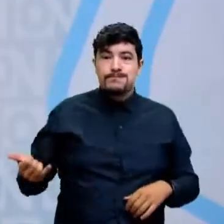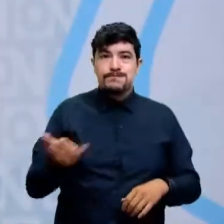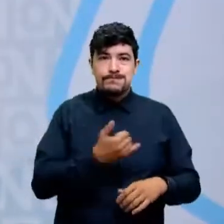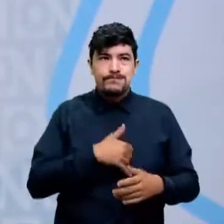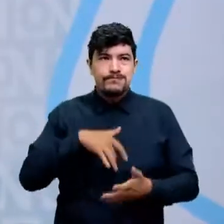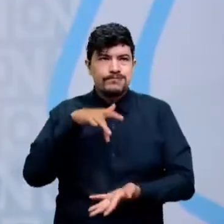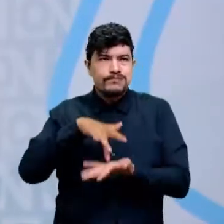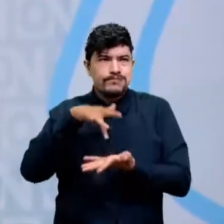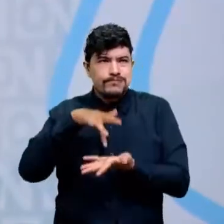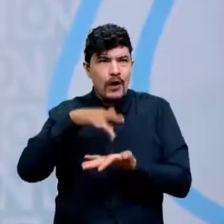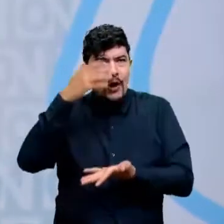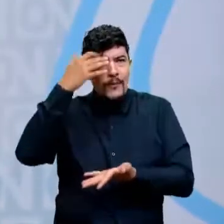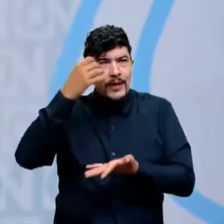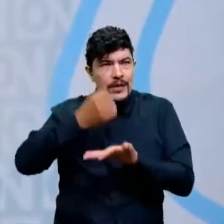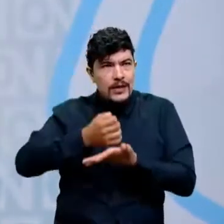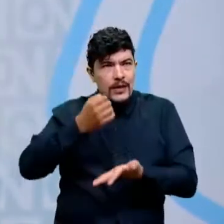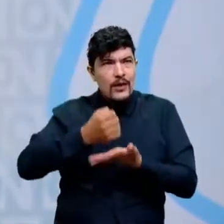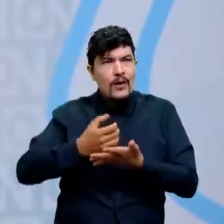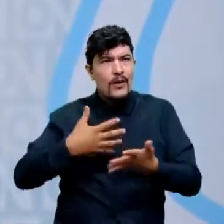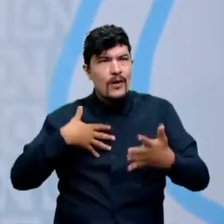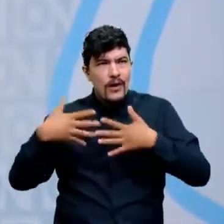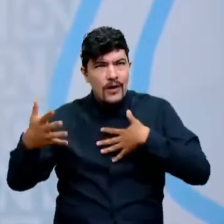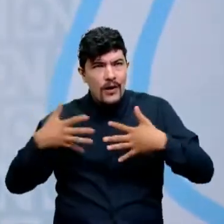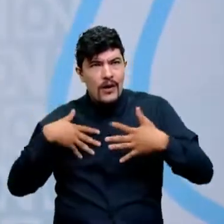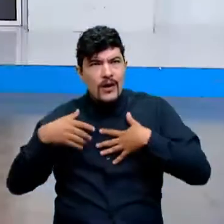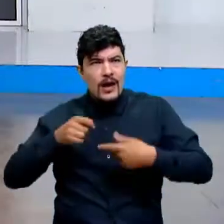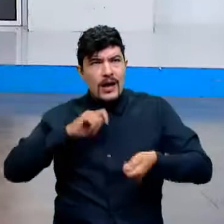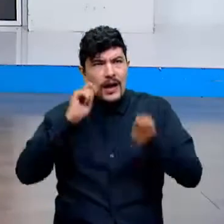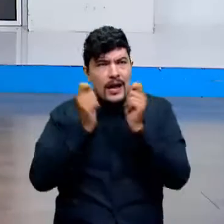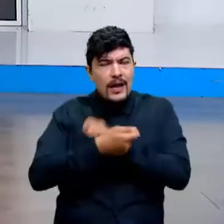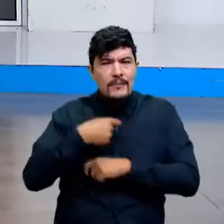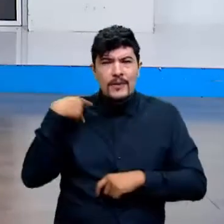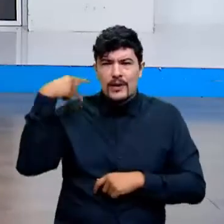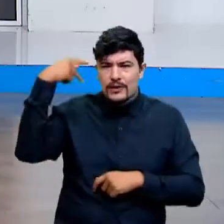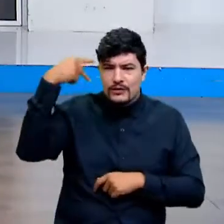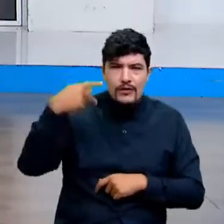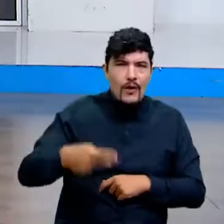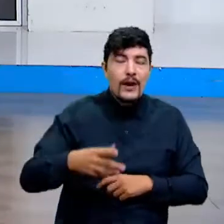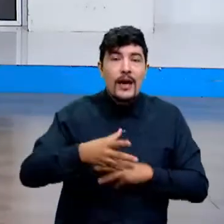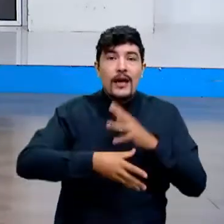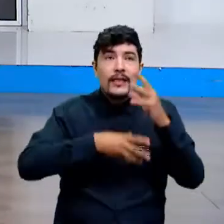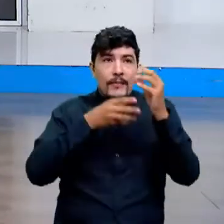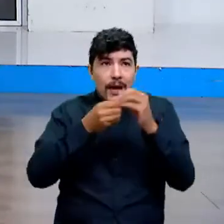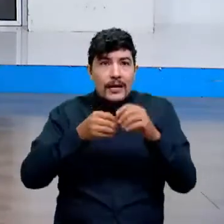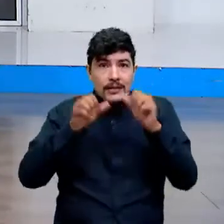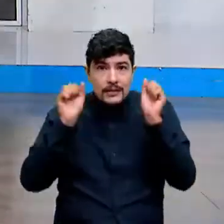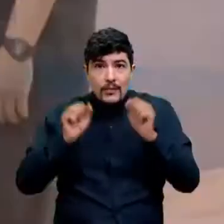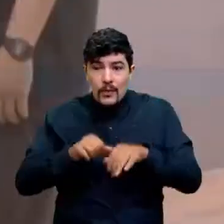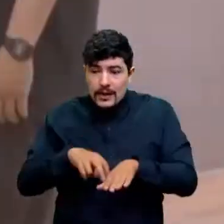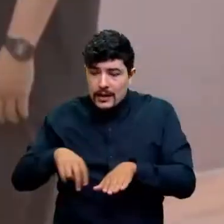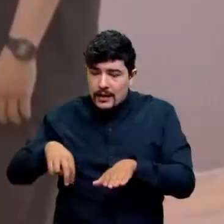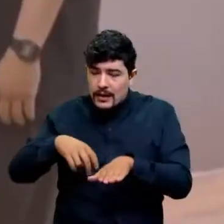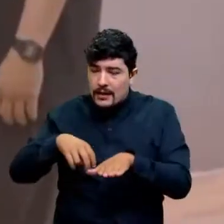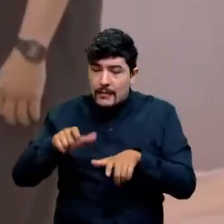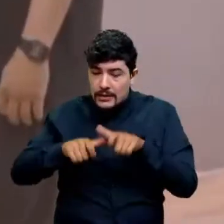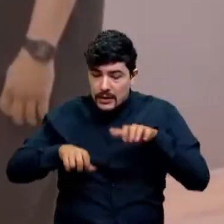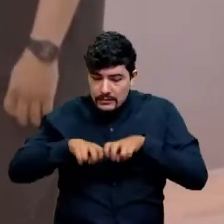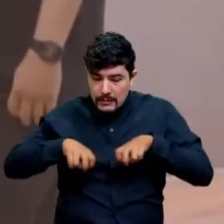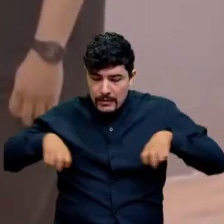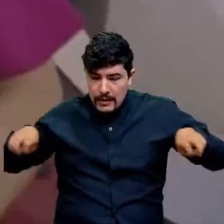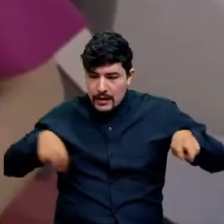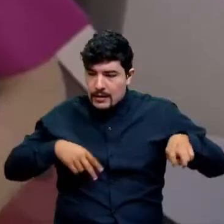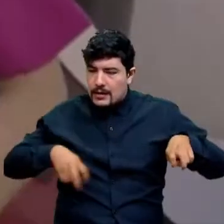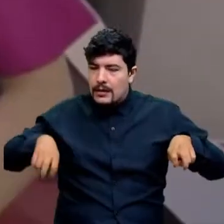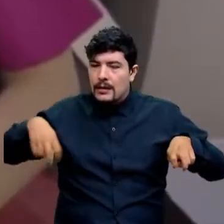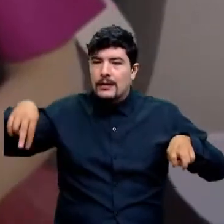pueden opinar, pueden cambiar el final de las historias e incluso pueden subir al ring para